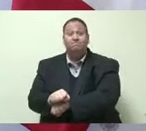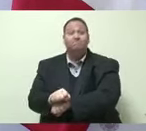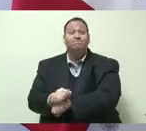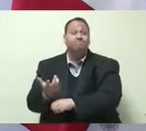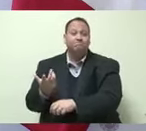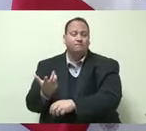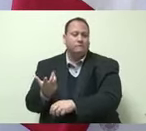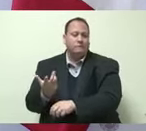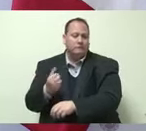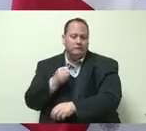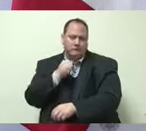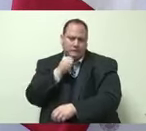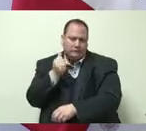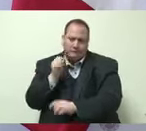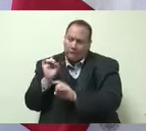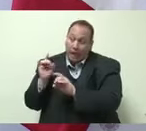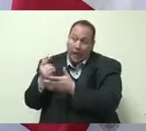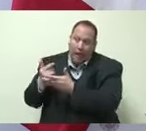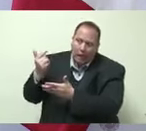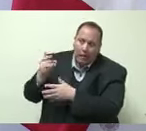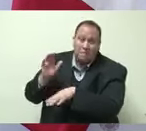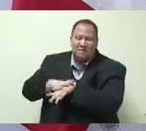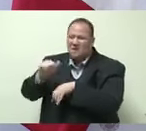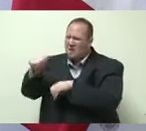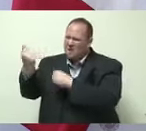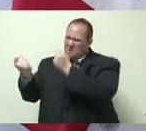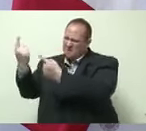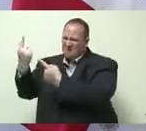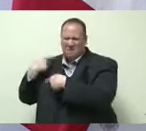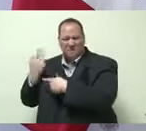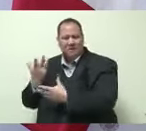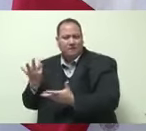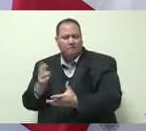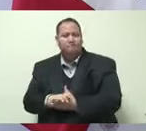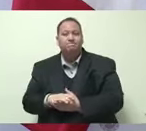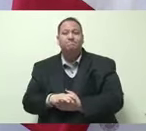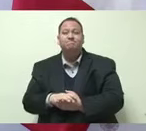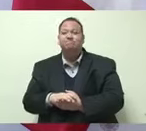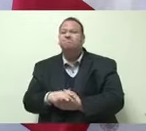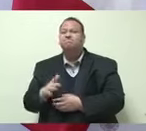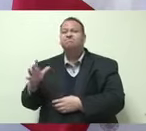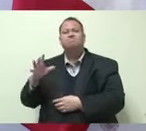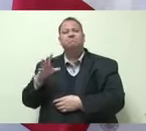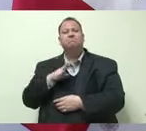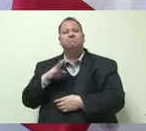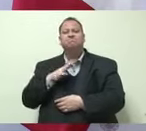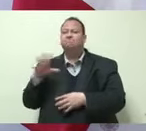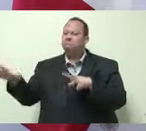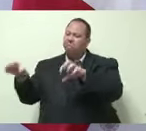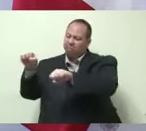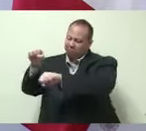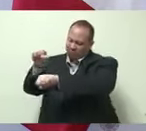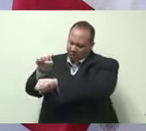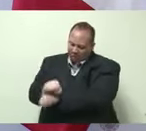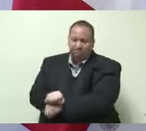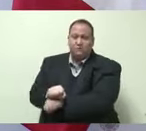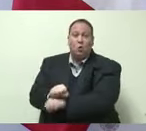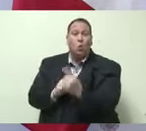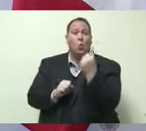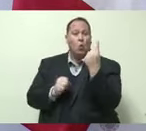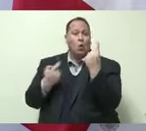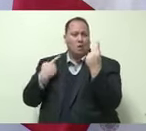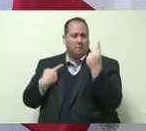sin descartar alguna situación diversa con otras personas intervenidas, de que se cuenta con el aseguramiento y puesta a disposición de una